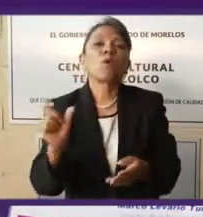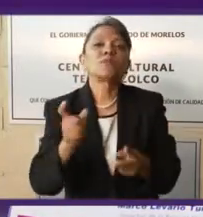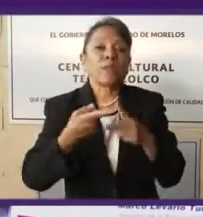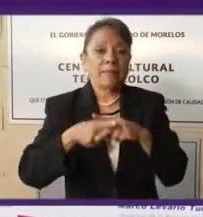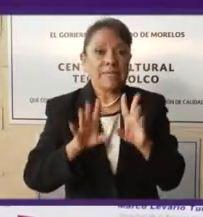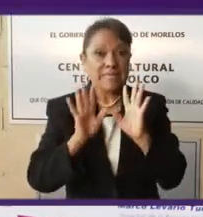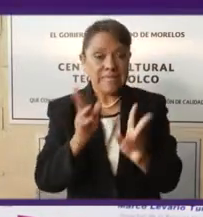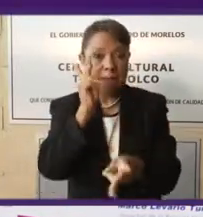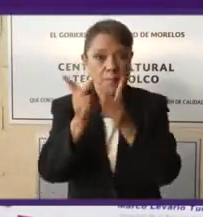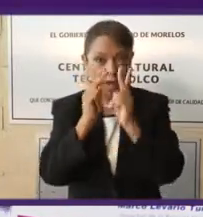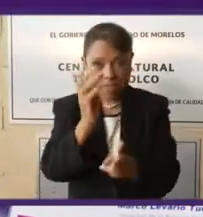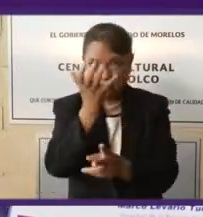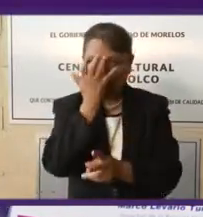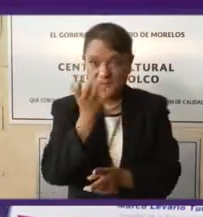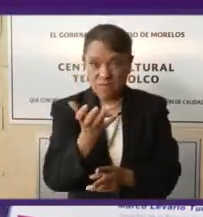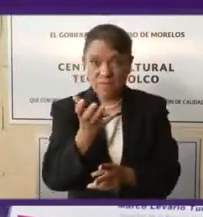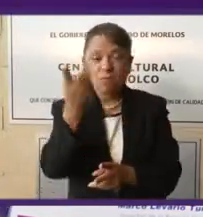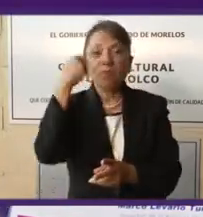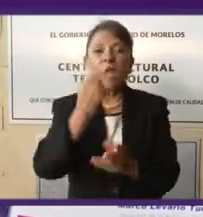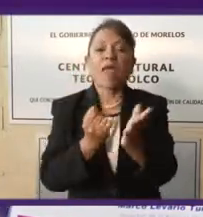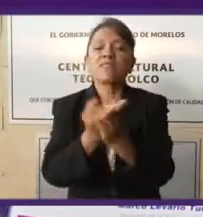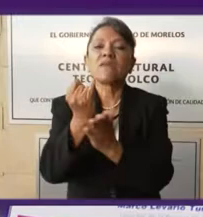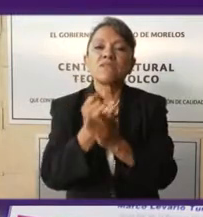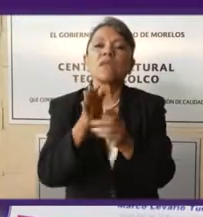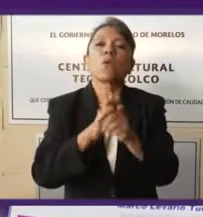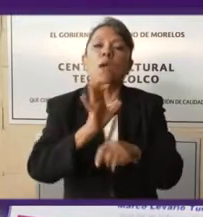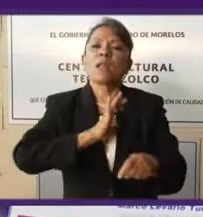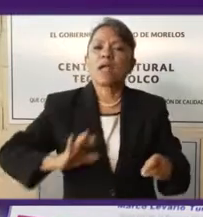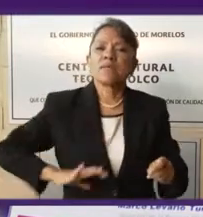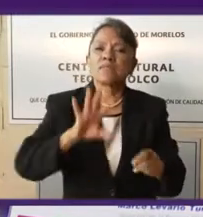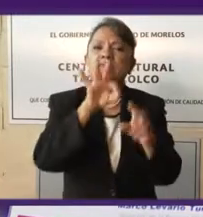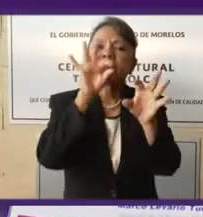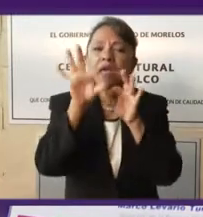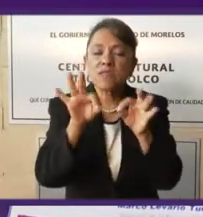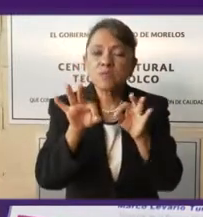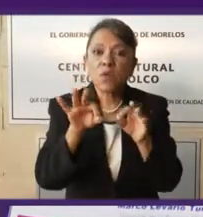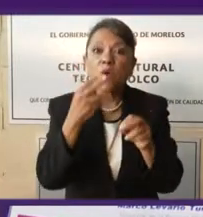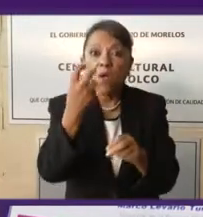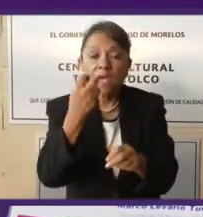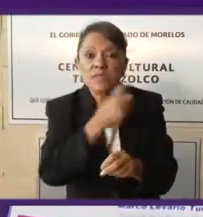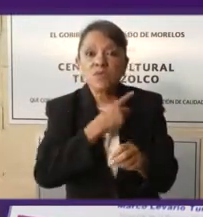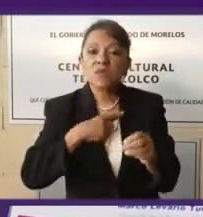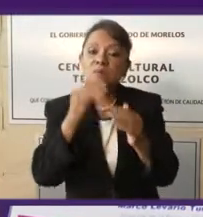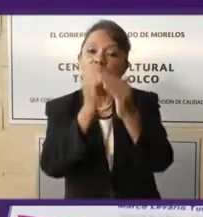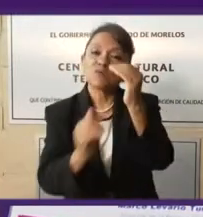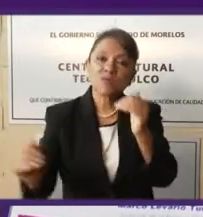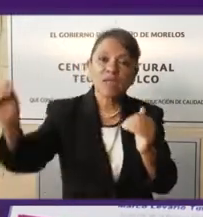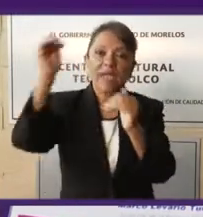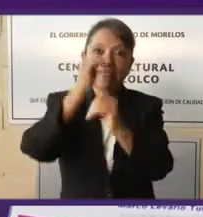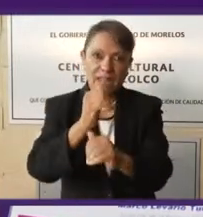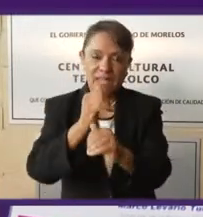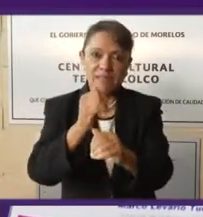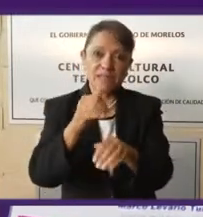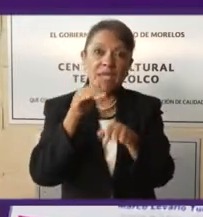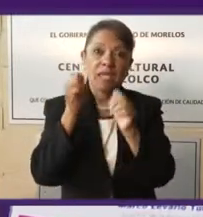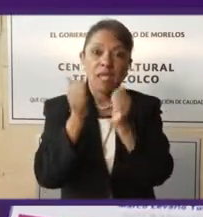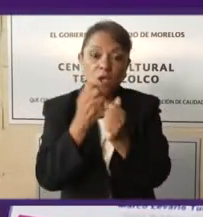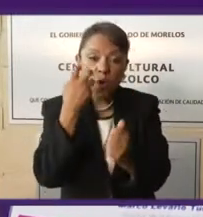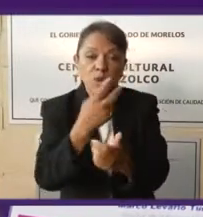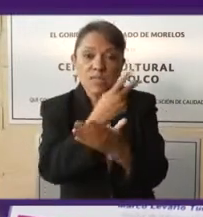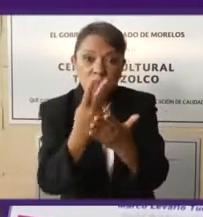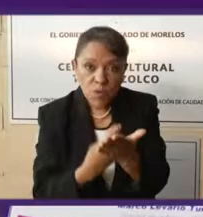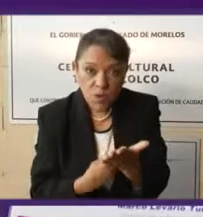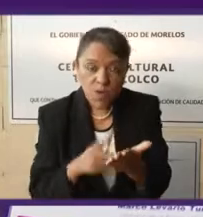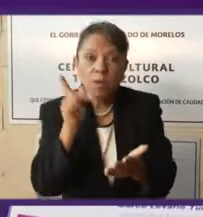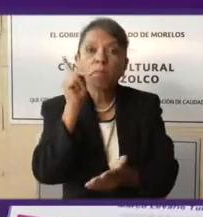formales, para definir el candidato. Yo digo que estas son las cosas que debemos poner por delante y en el marco de eso el PRD estará a la